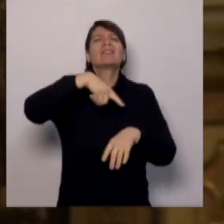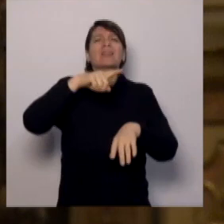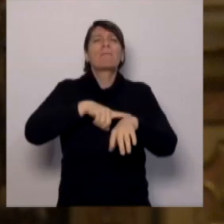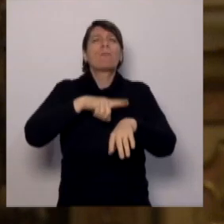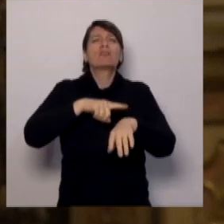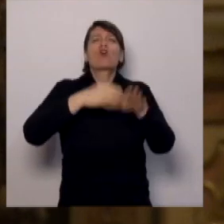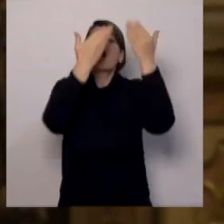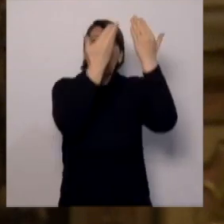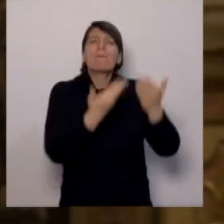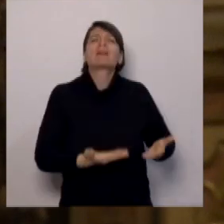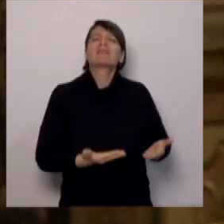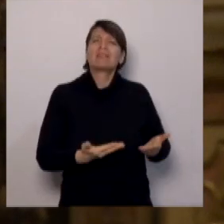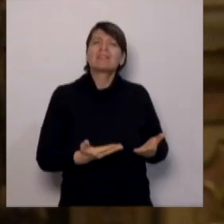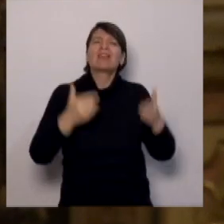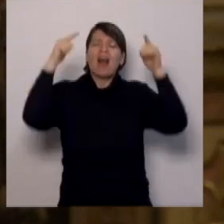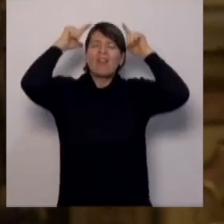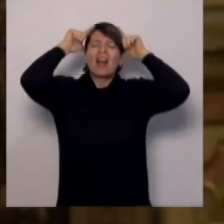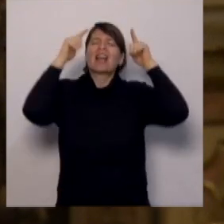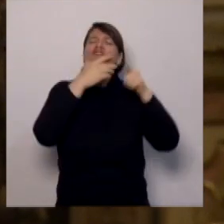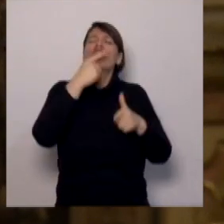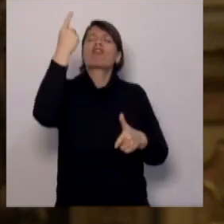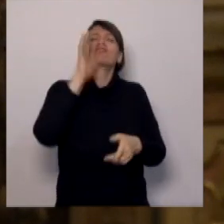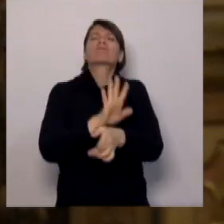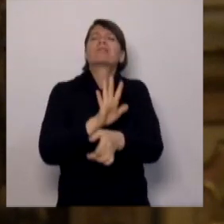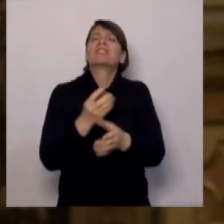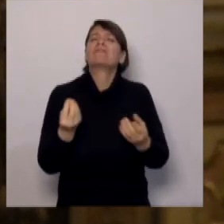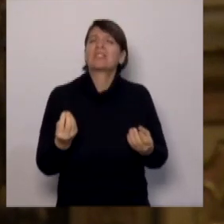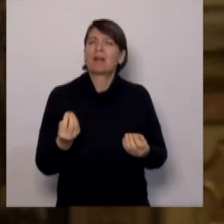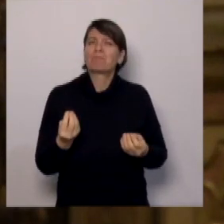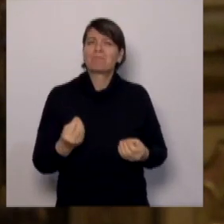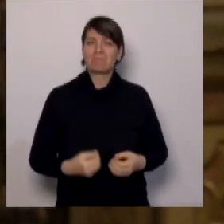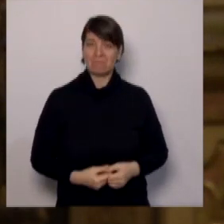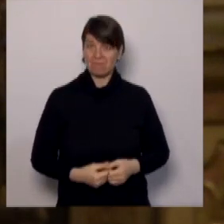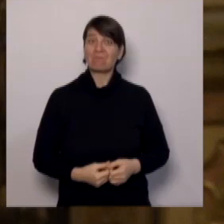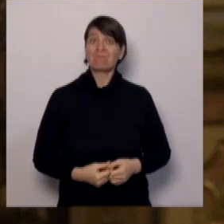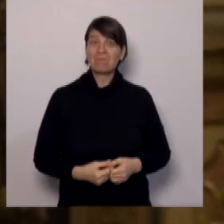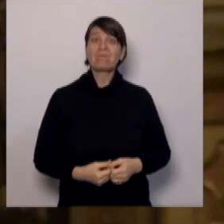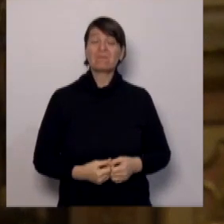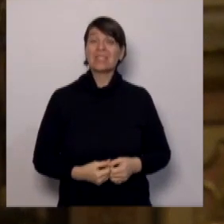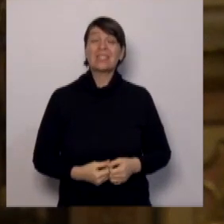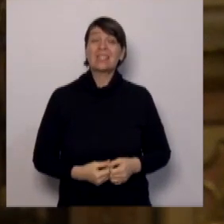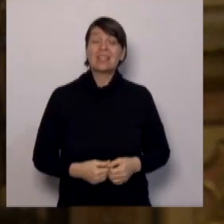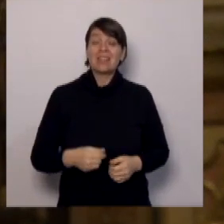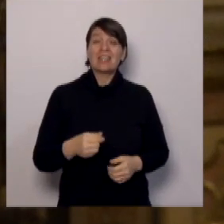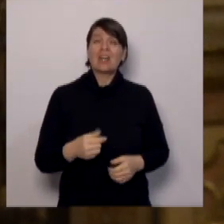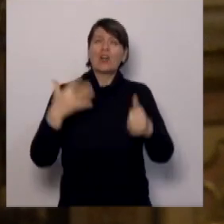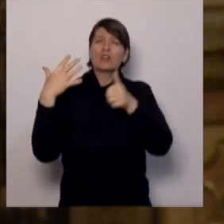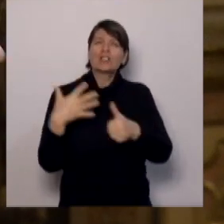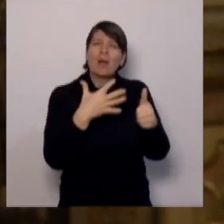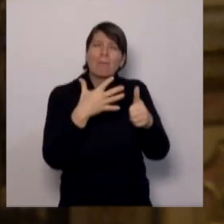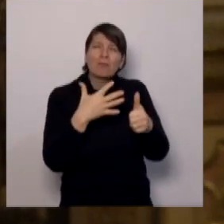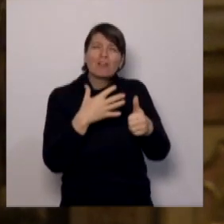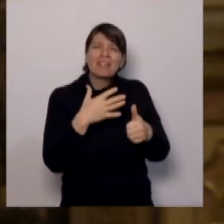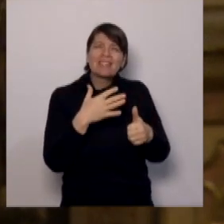en ese momento, la presencia del reino de Dios. ¿Sí? Ellos tienen